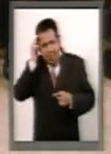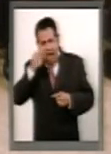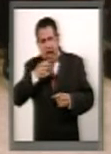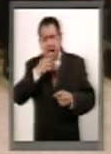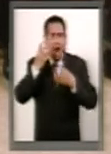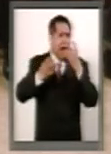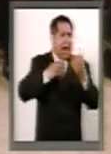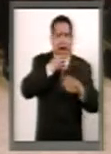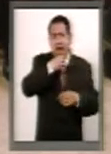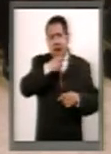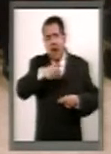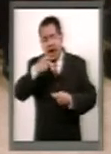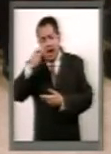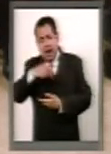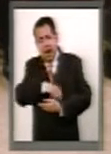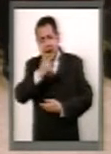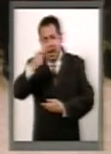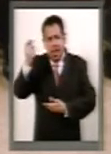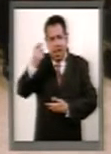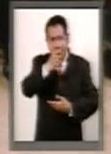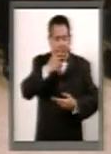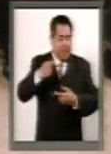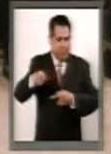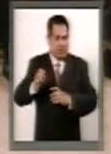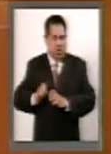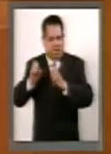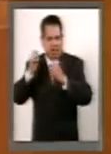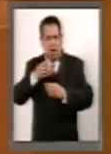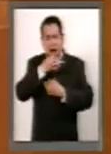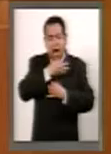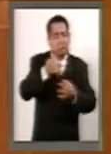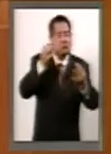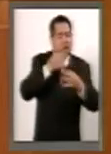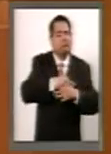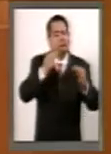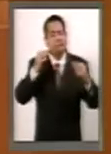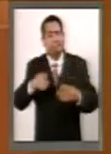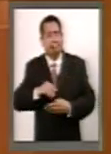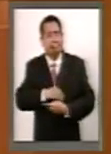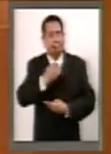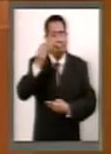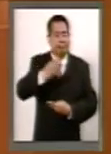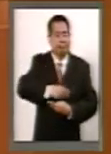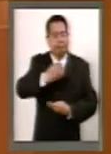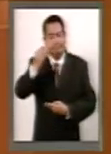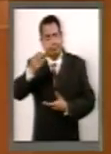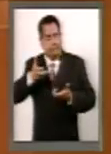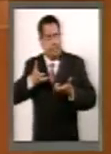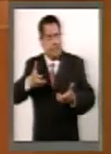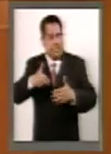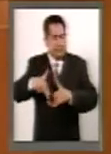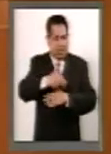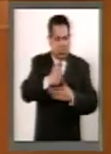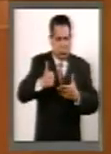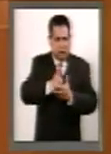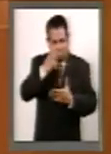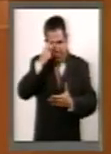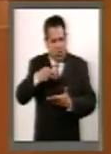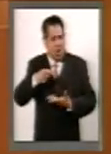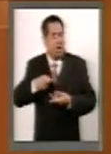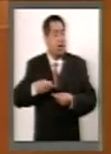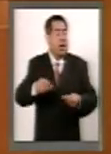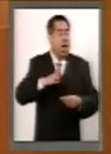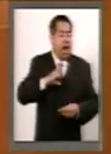viejo edificio Gambrinos, anunciaba en las calles de la capital mexicana